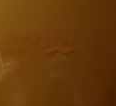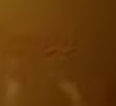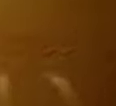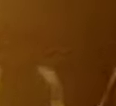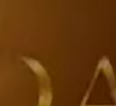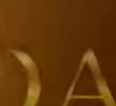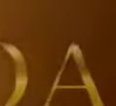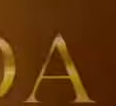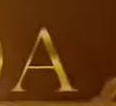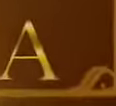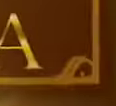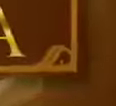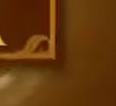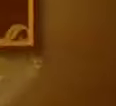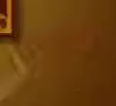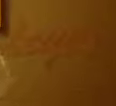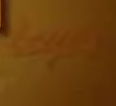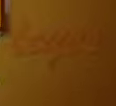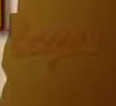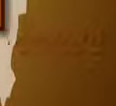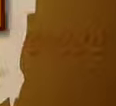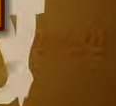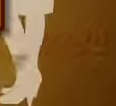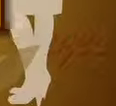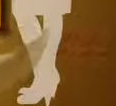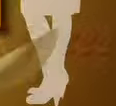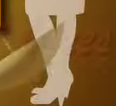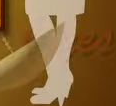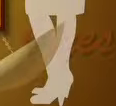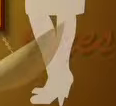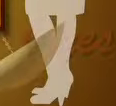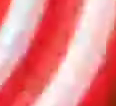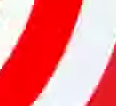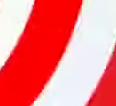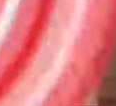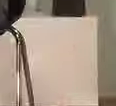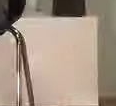pues con tu abogada.